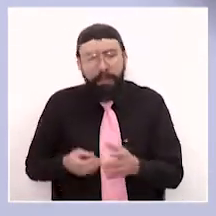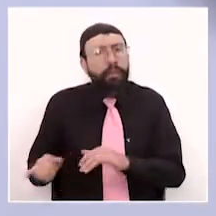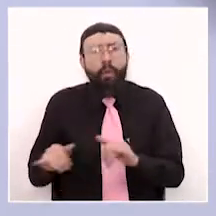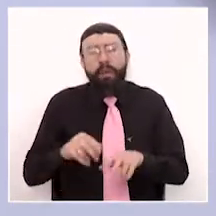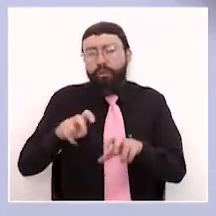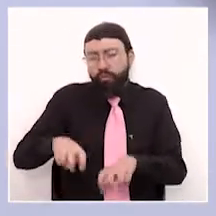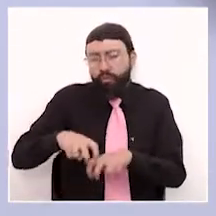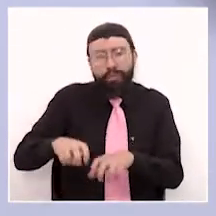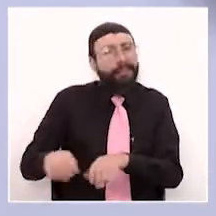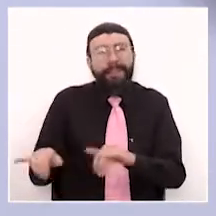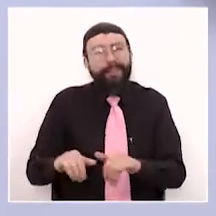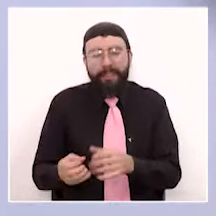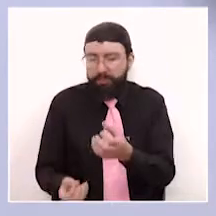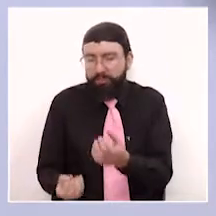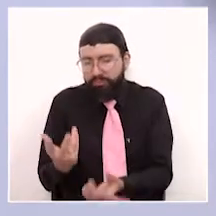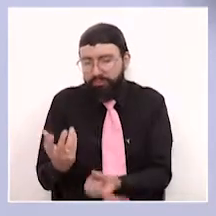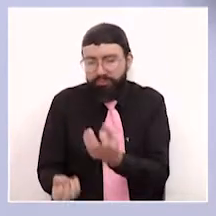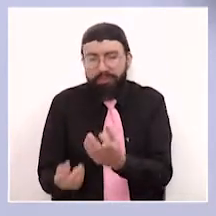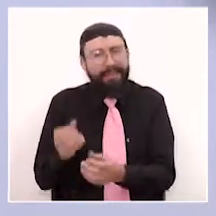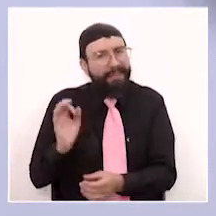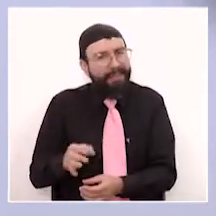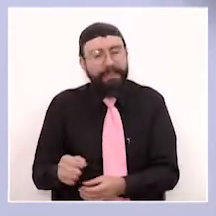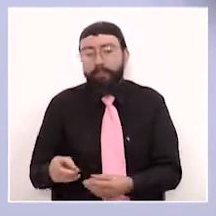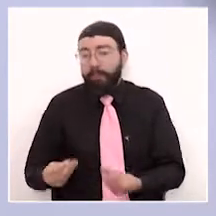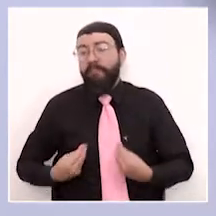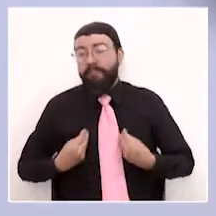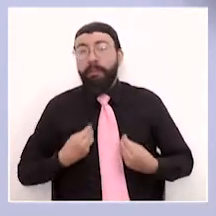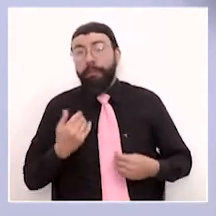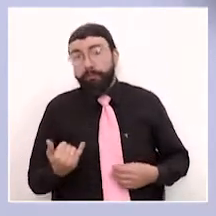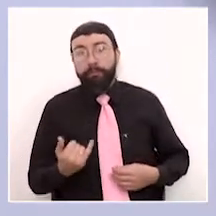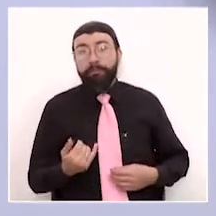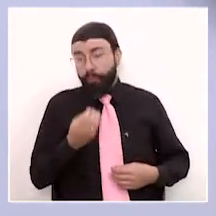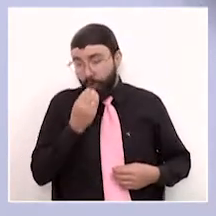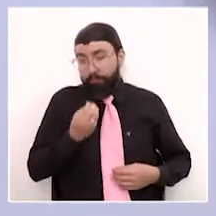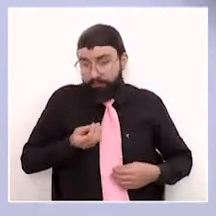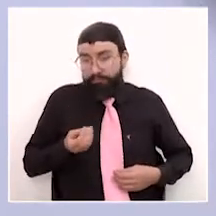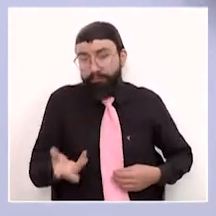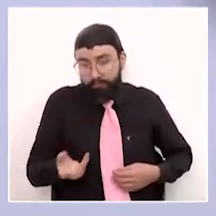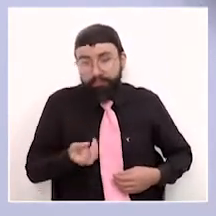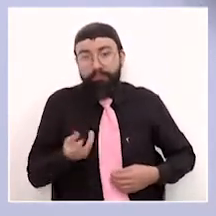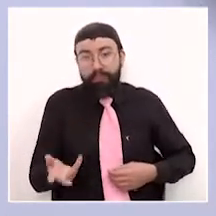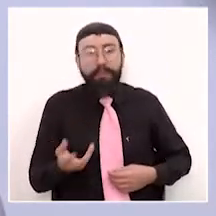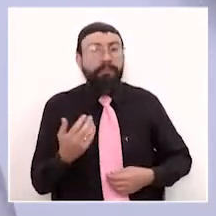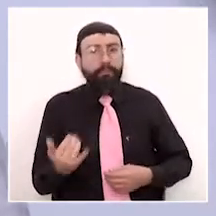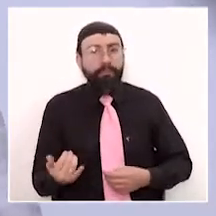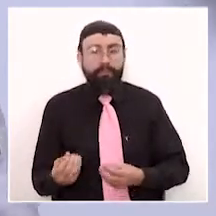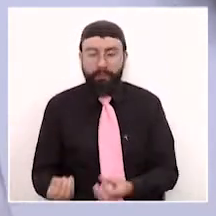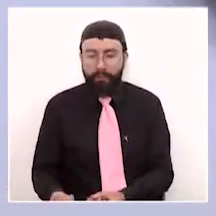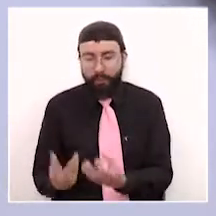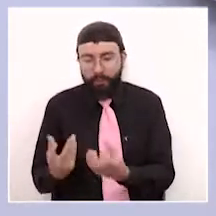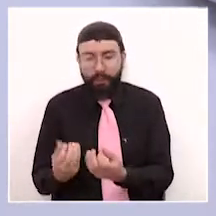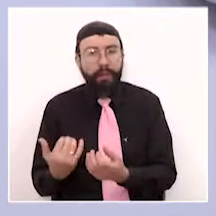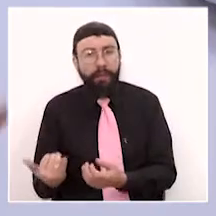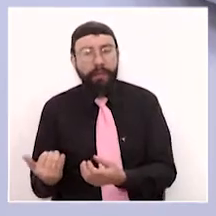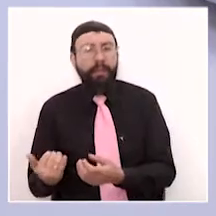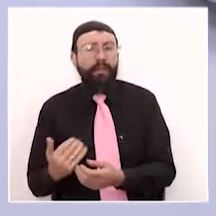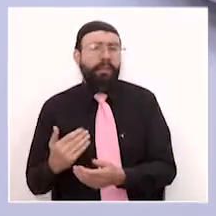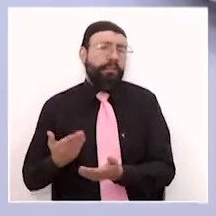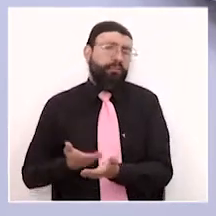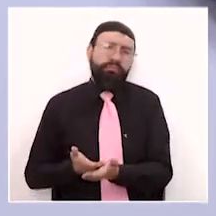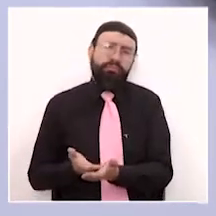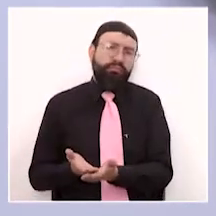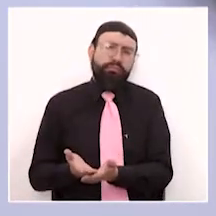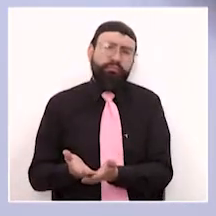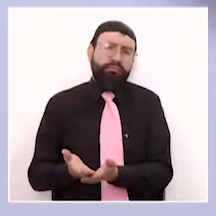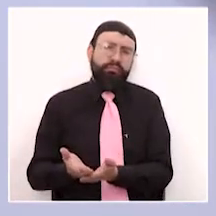que mantener siempre vivo. Entonces tenemos que darle alimento y pues ya ella nos va a durar el